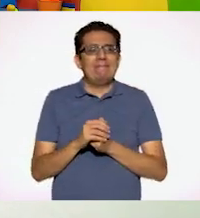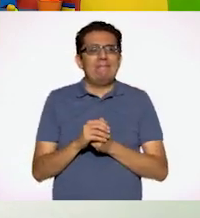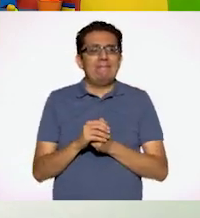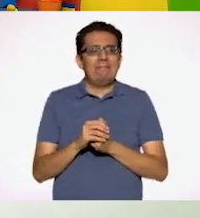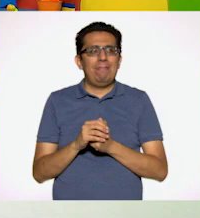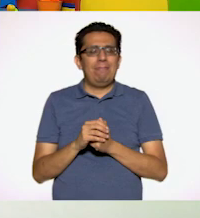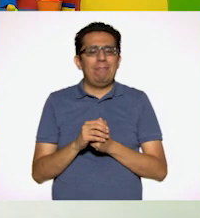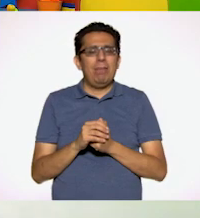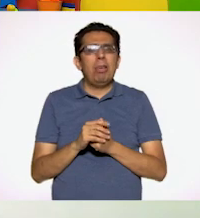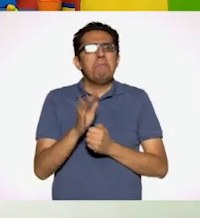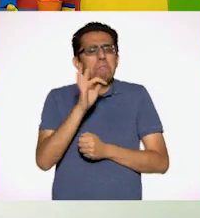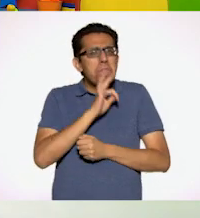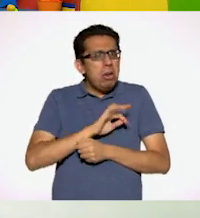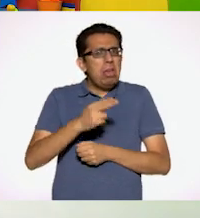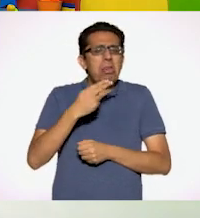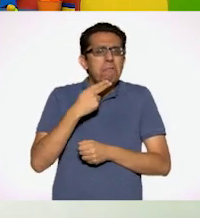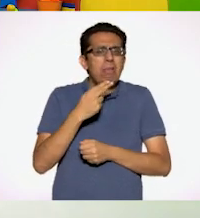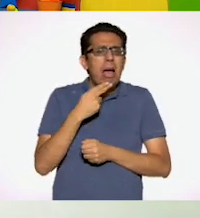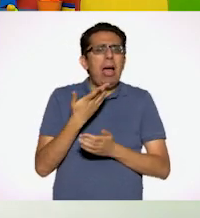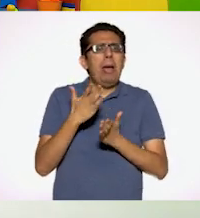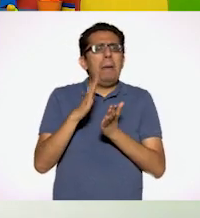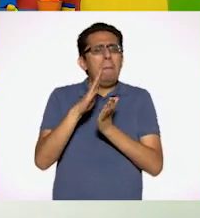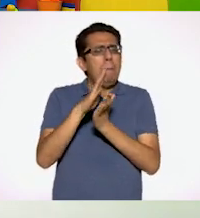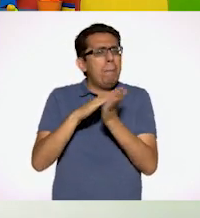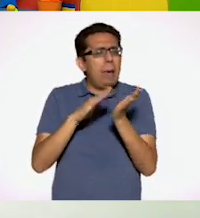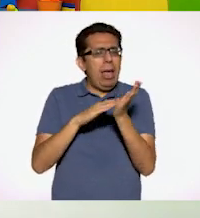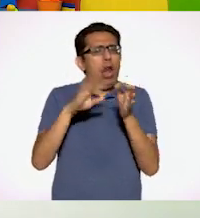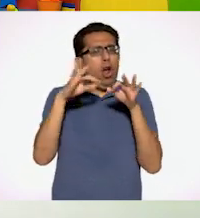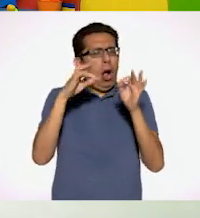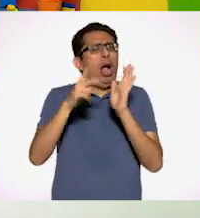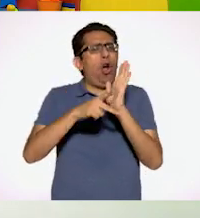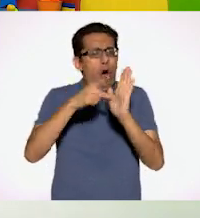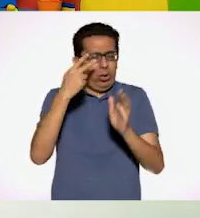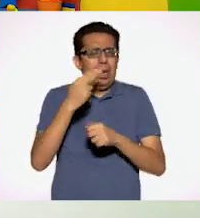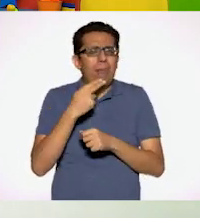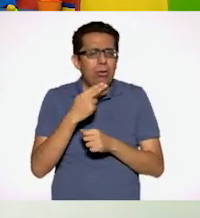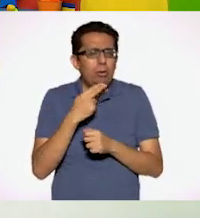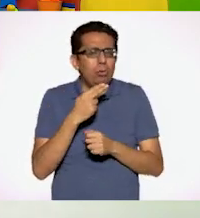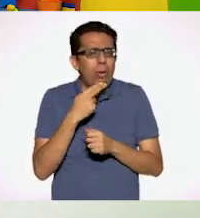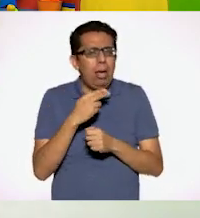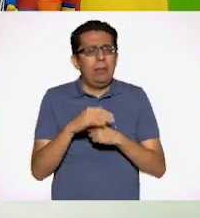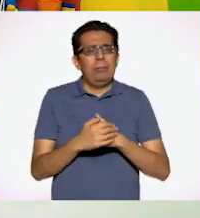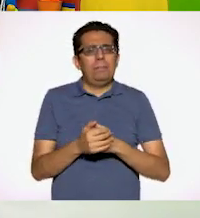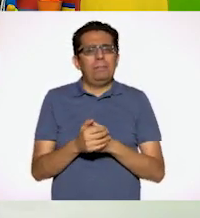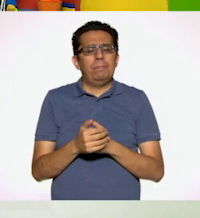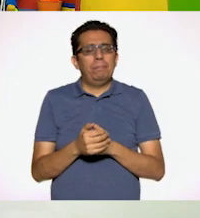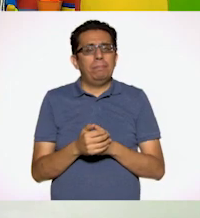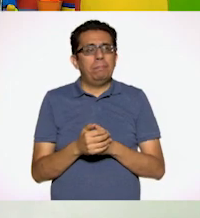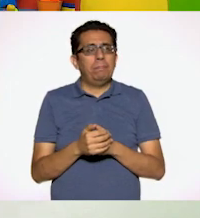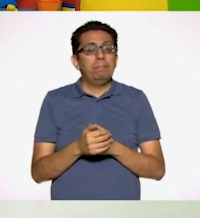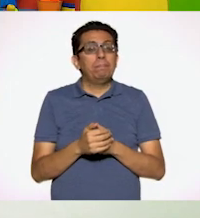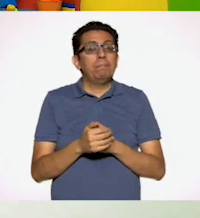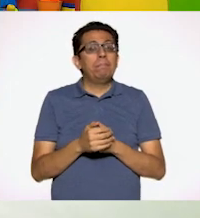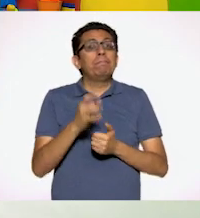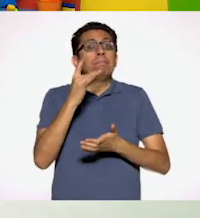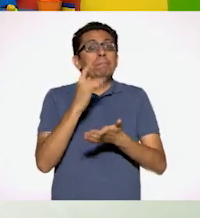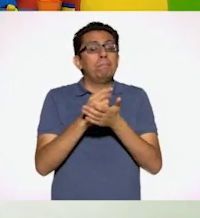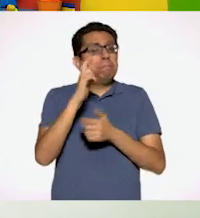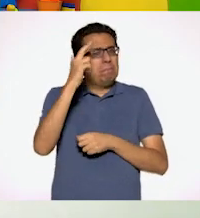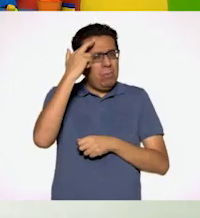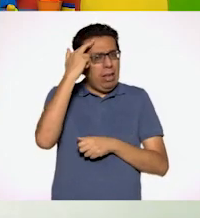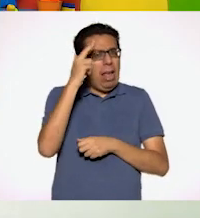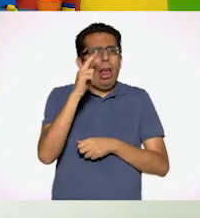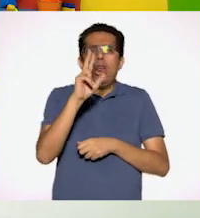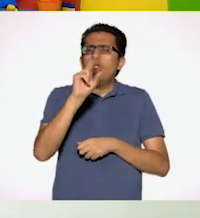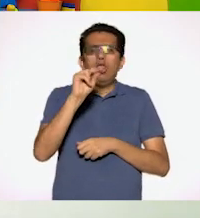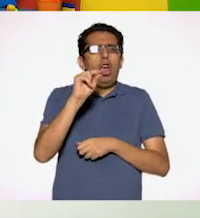ser pelotas de papel reciclado, ¿no? Muy bien. Ya. Solo recordemos que no sean tan duras para